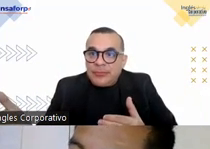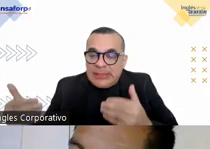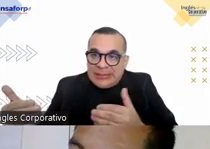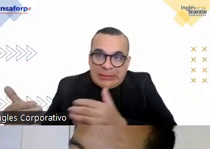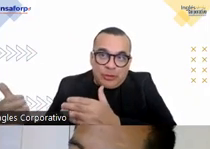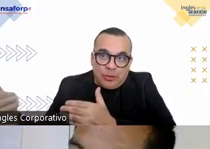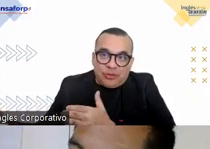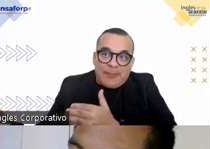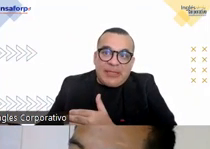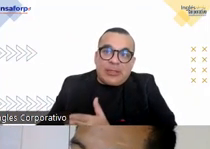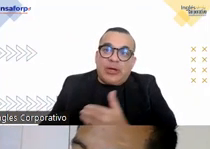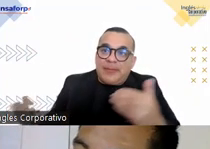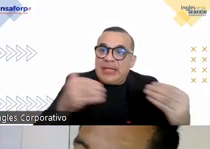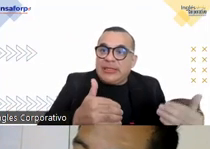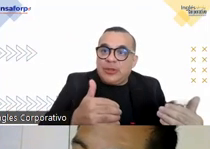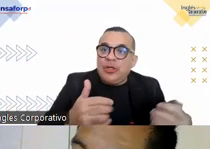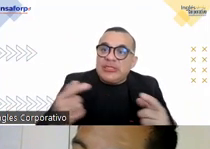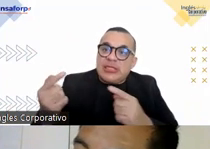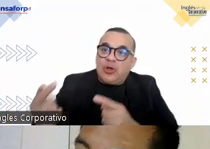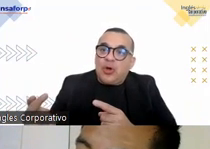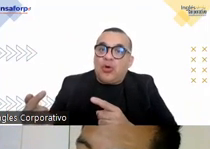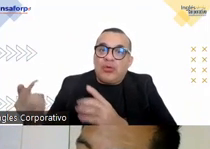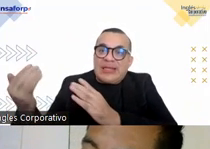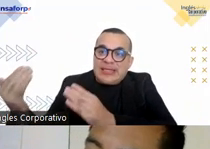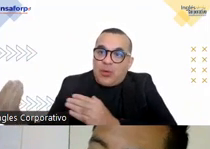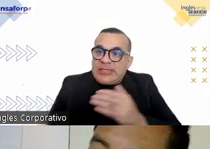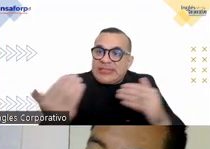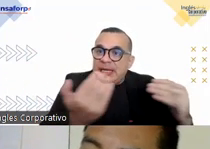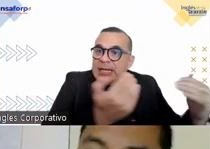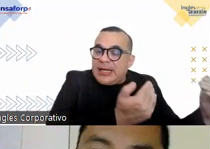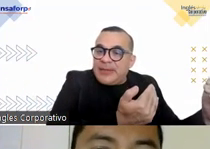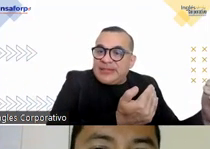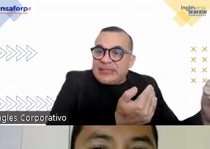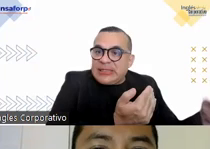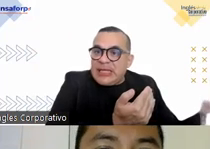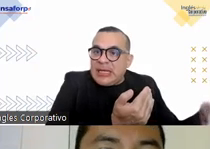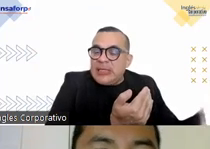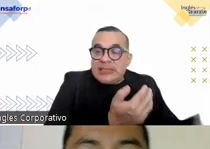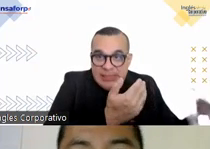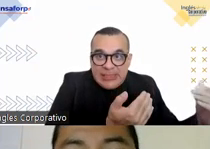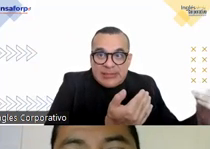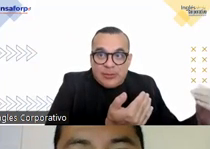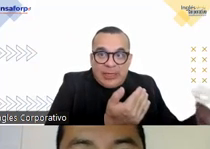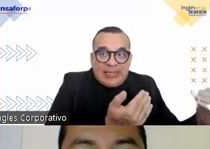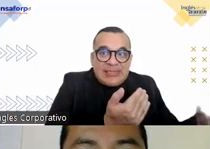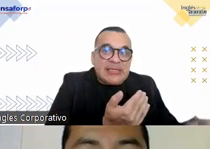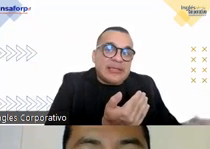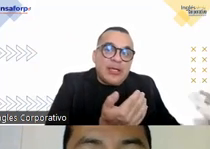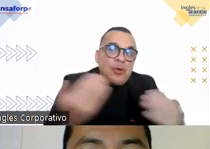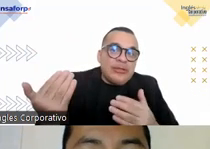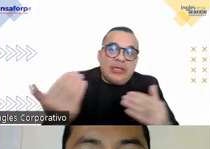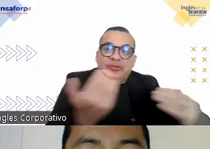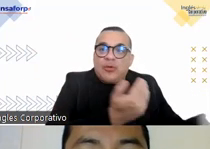utilizo, no solamente con el mes anterior, sino con una secuencia claramente estratégica, si es un